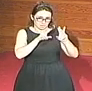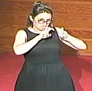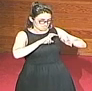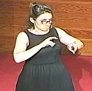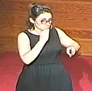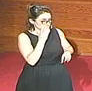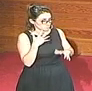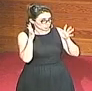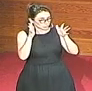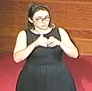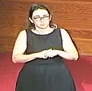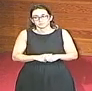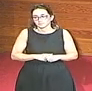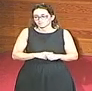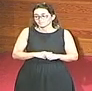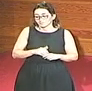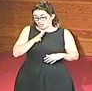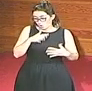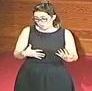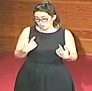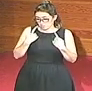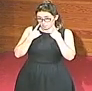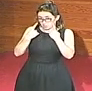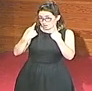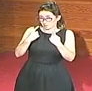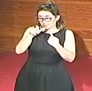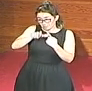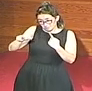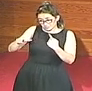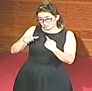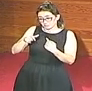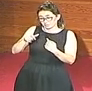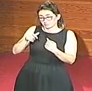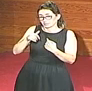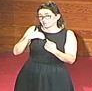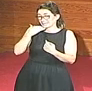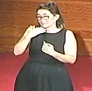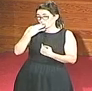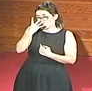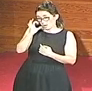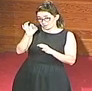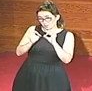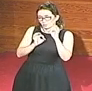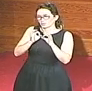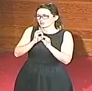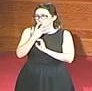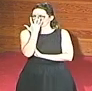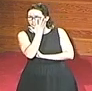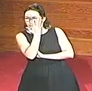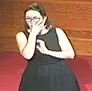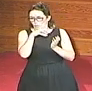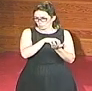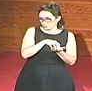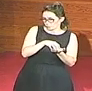Pero por primera vez hay más escépticos, casi el 40%, que gente que confía en las informaciones de los medios.